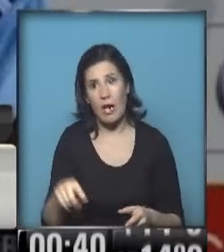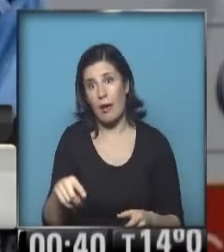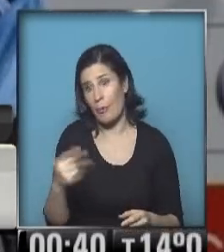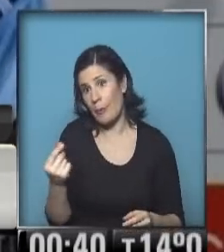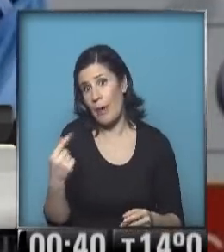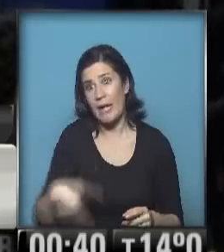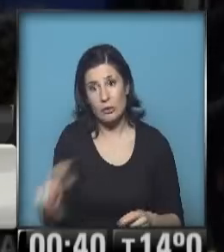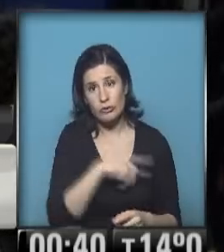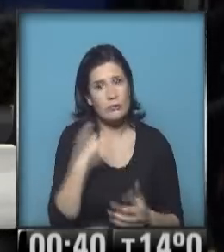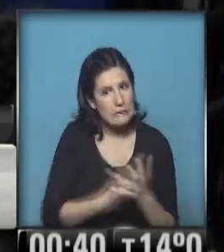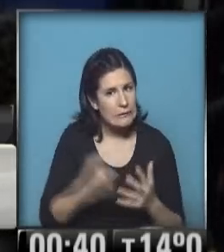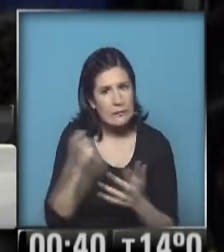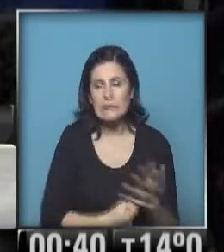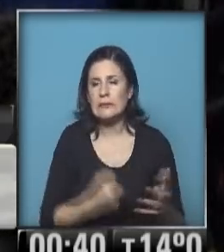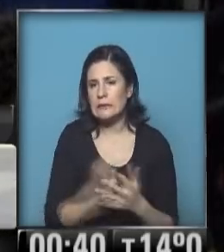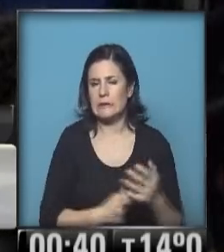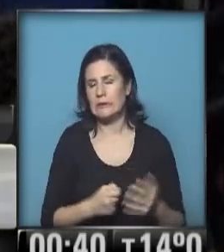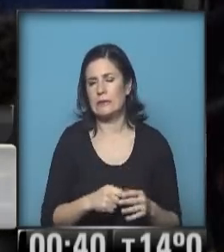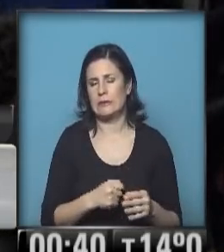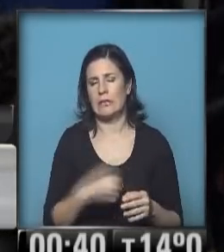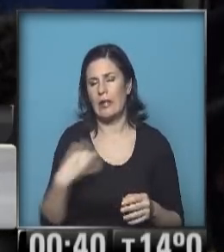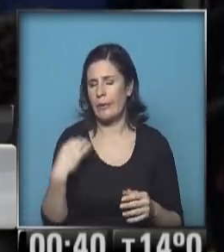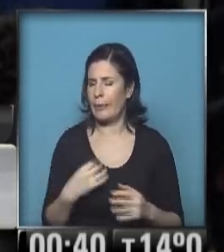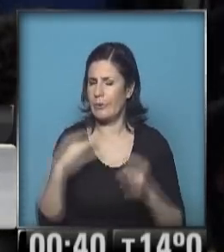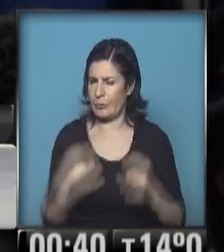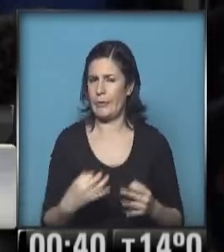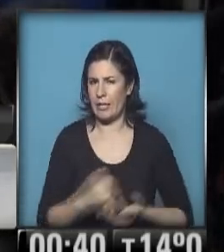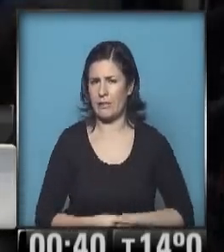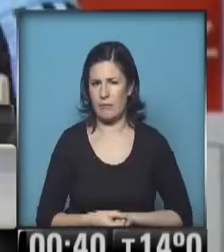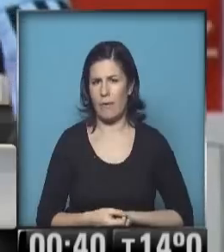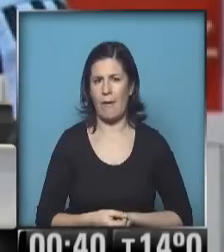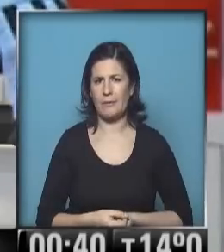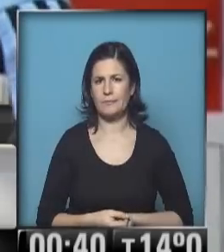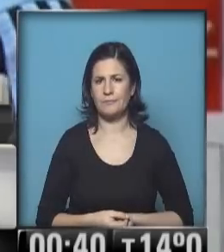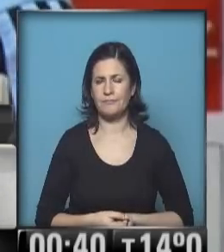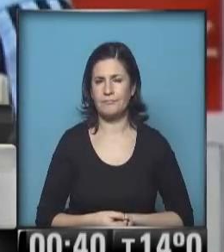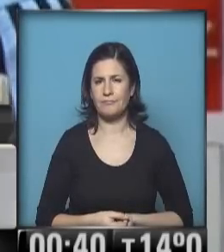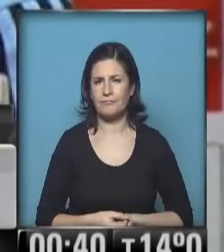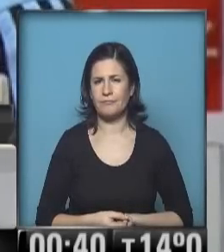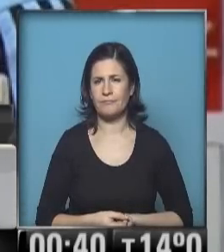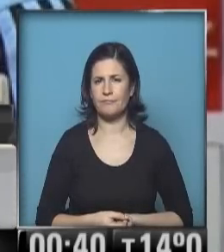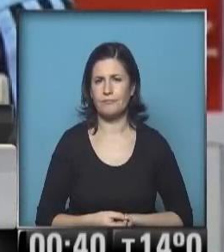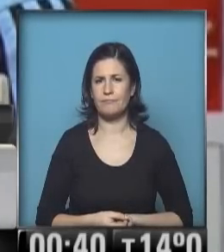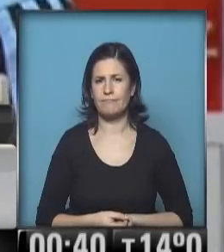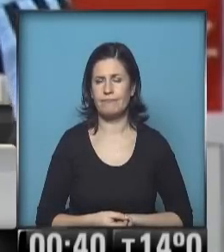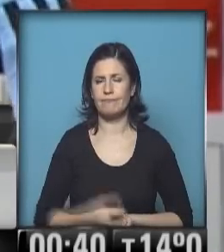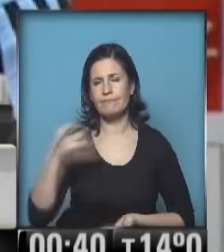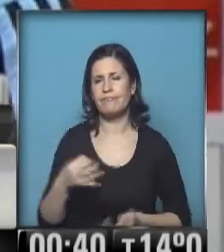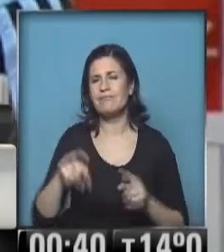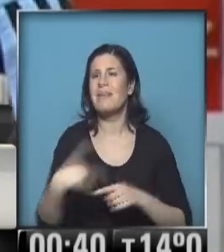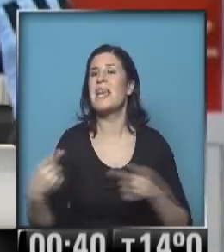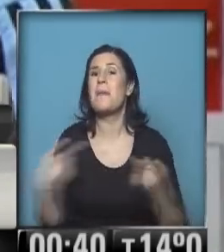exigencia extremadamente alto. Bueno, en realidad, el respecto del partido de